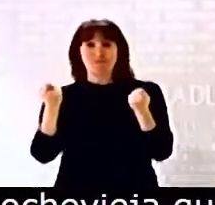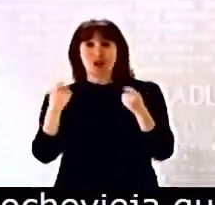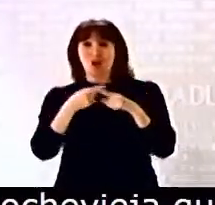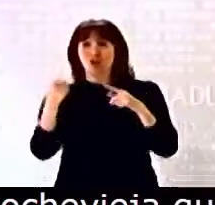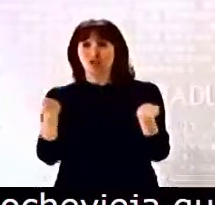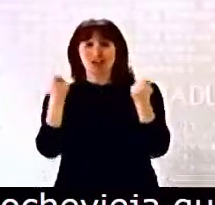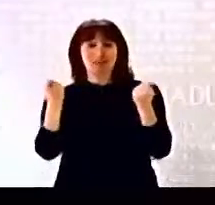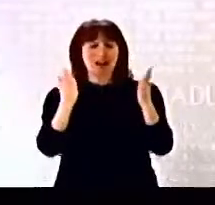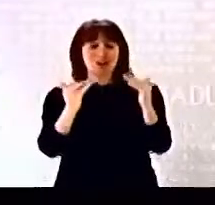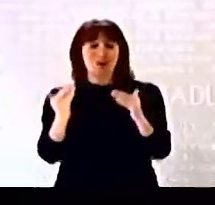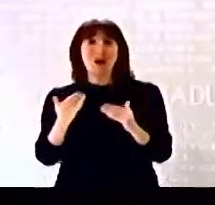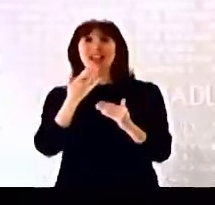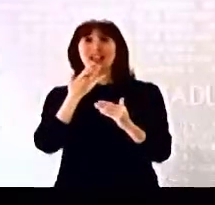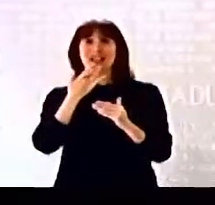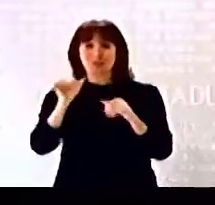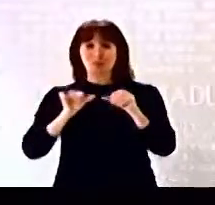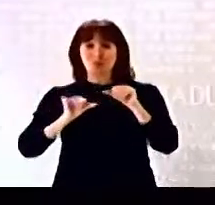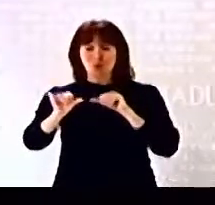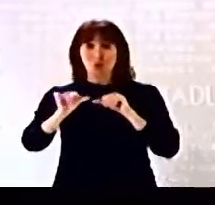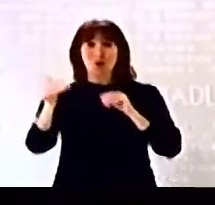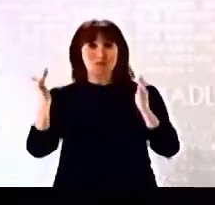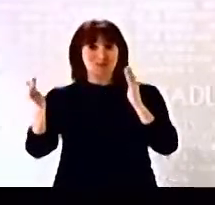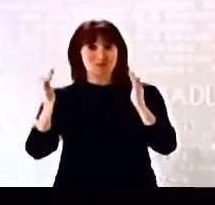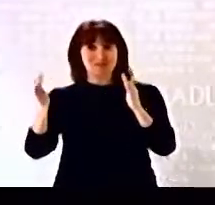Cuando llegue el momento de celebrarlo,